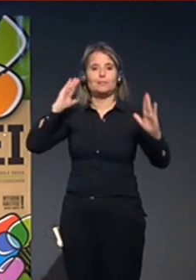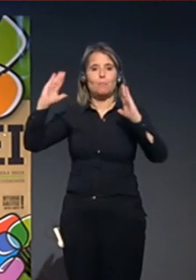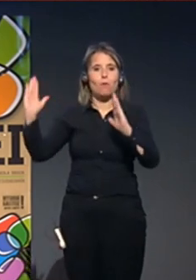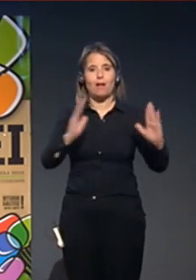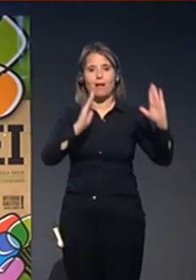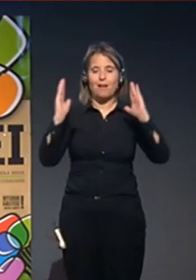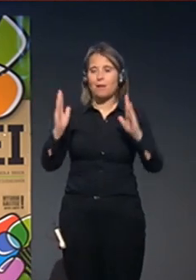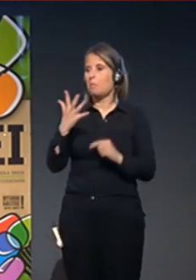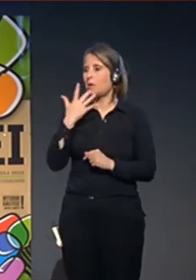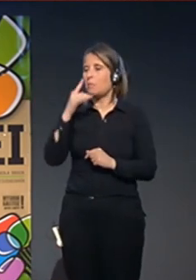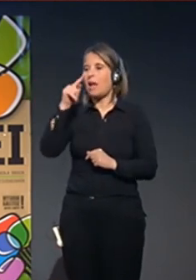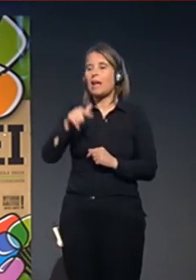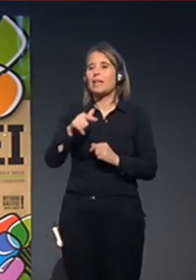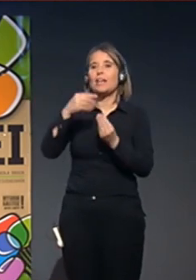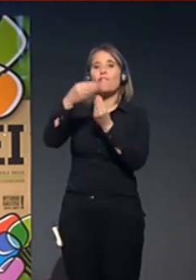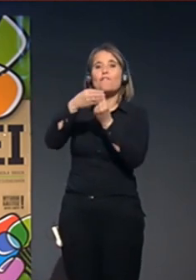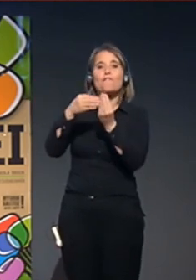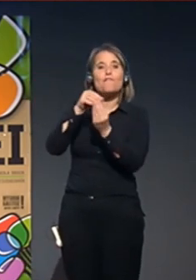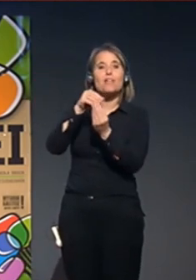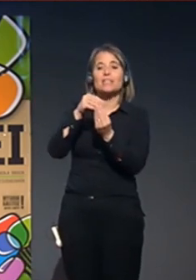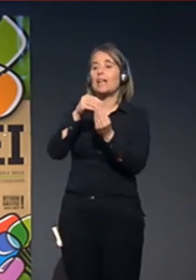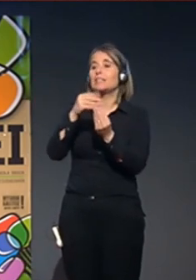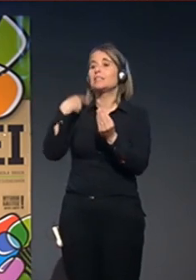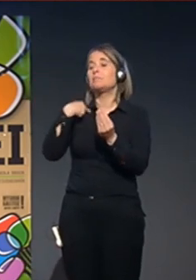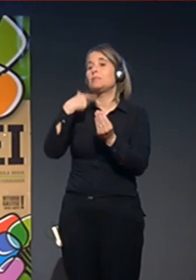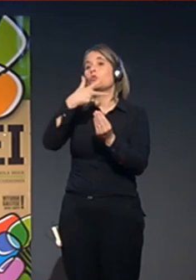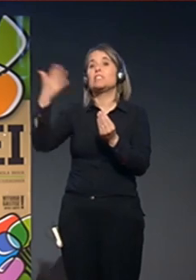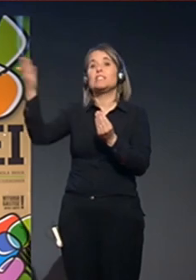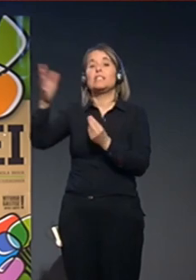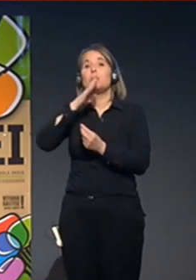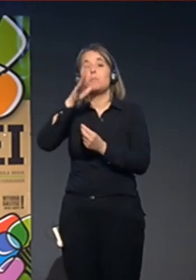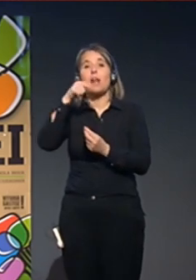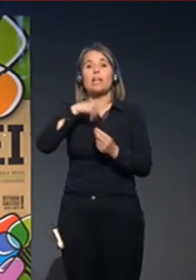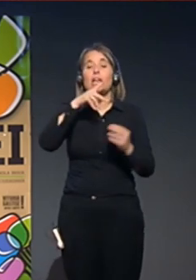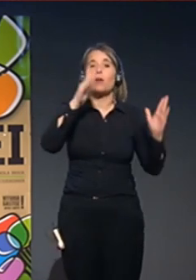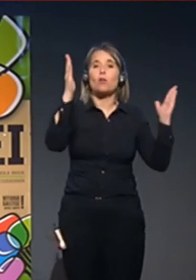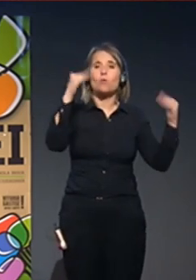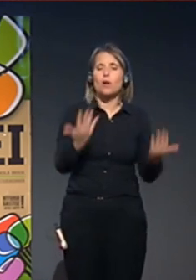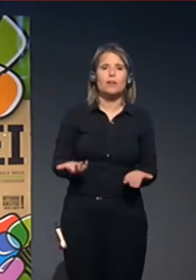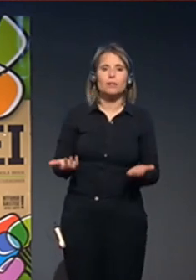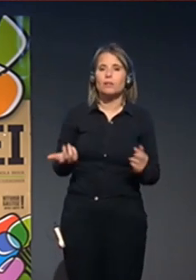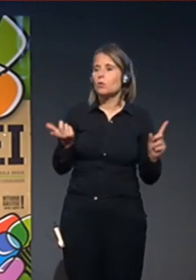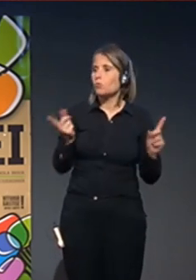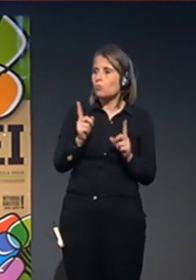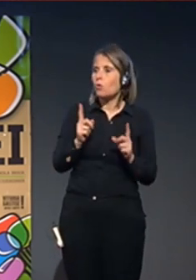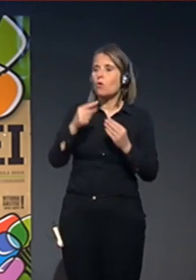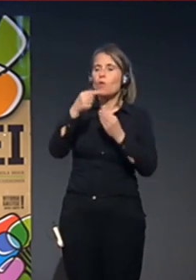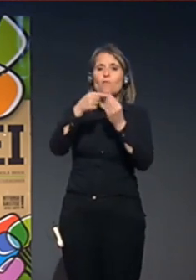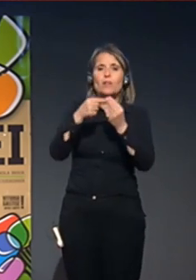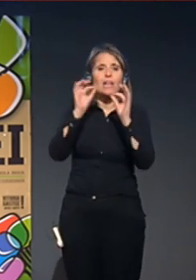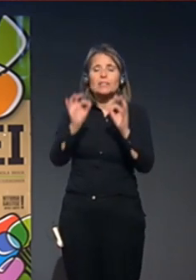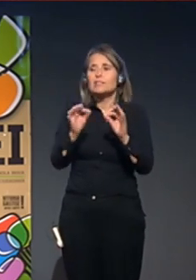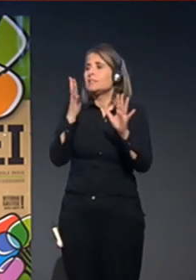esclavitud comprar y las fresas que vienen de chile porque aquí no se produce en este momento no compremos lo det